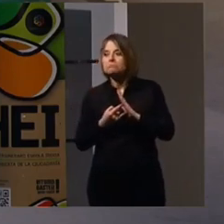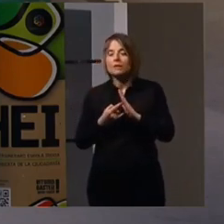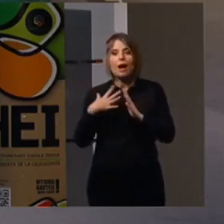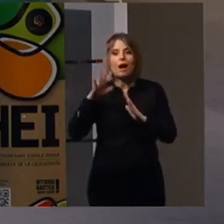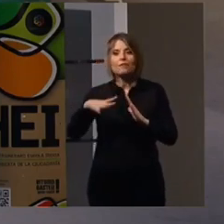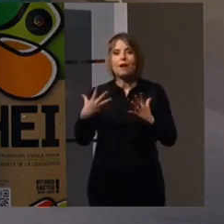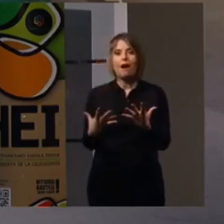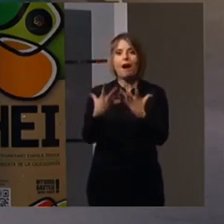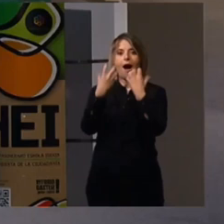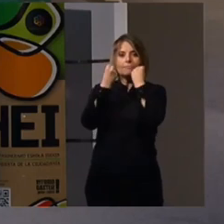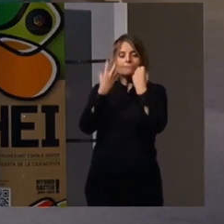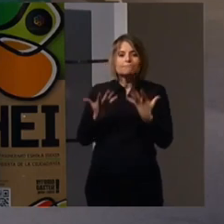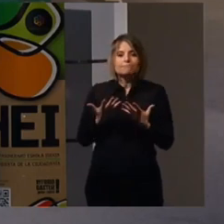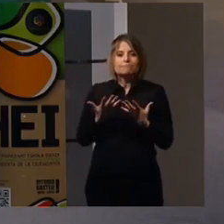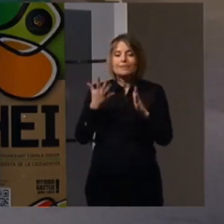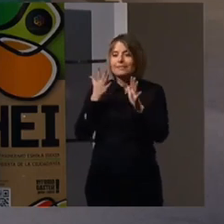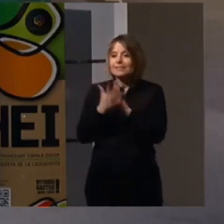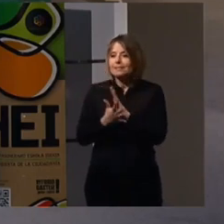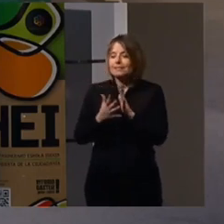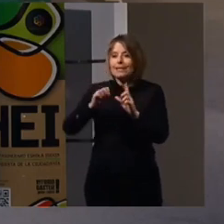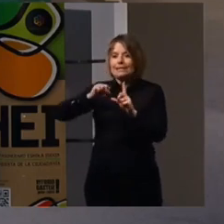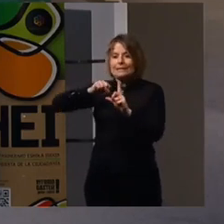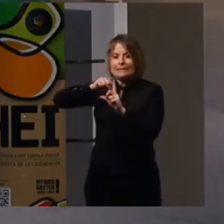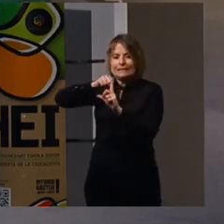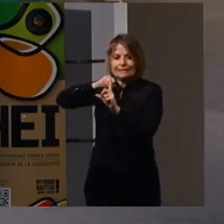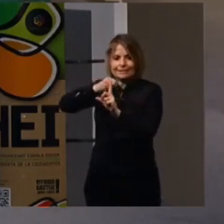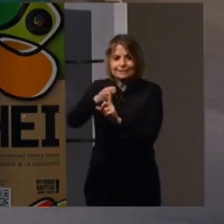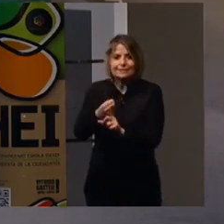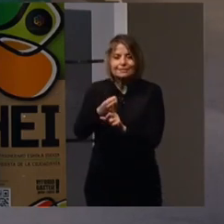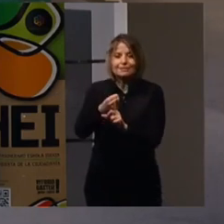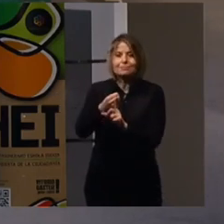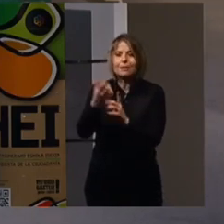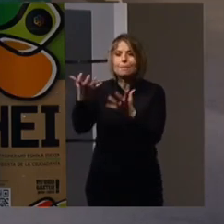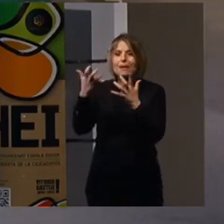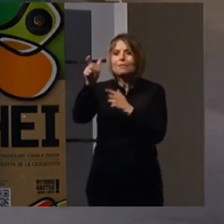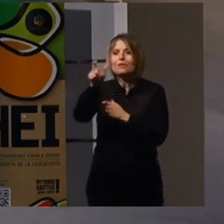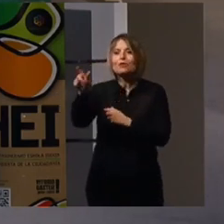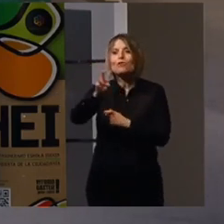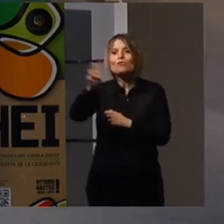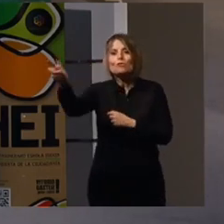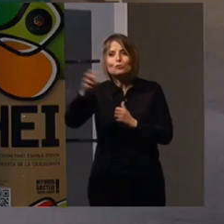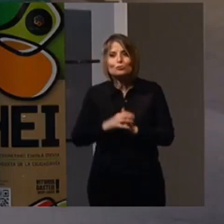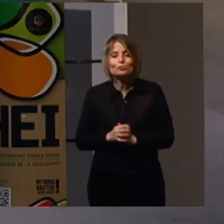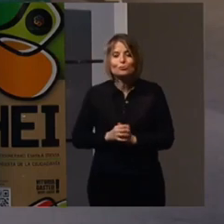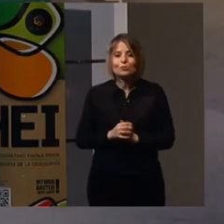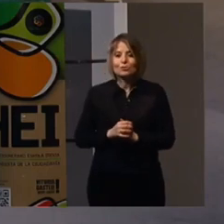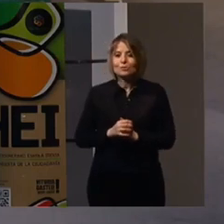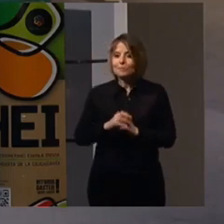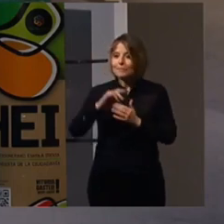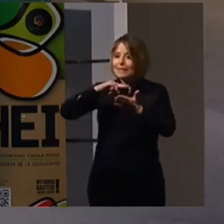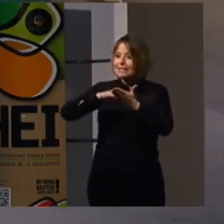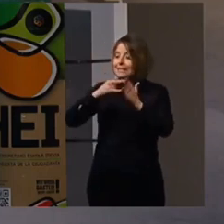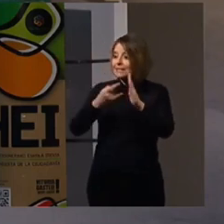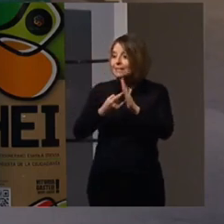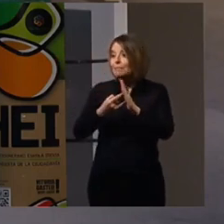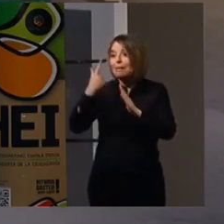tritura, que nos saca, digamos, todo el jugo vital para beneficio de otros. Un sistema que además